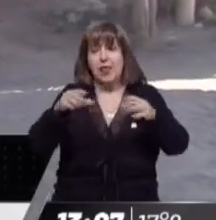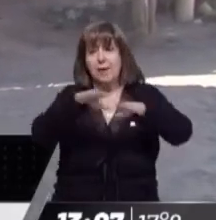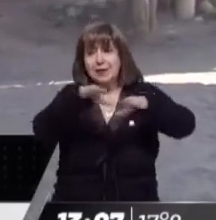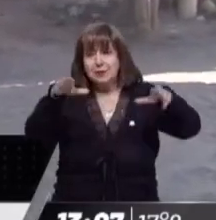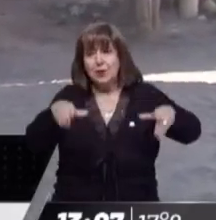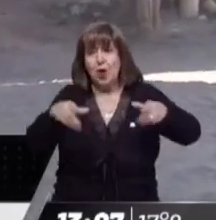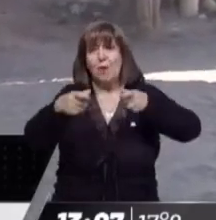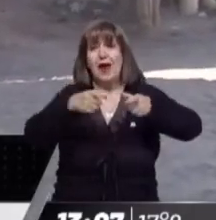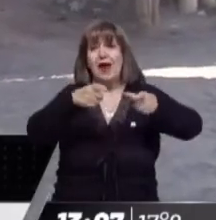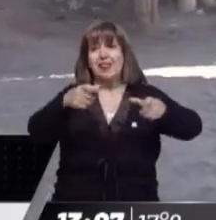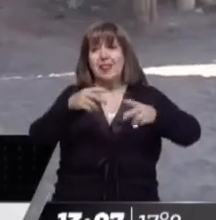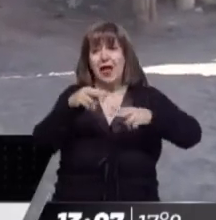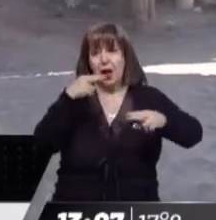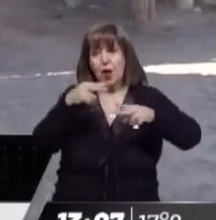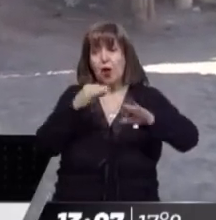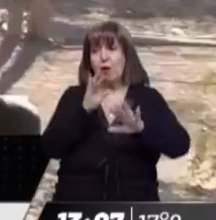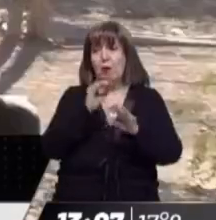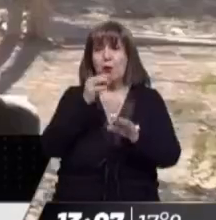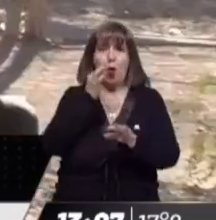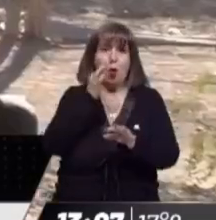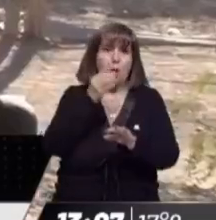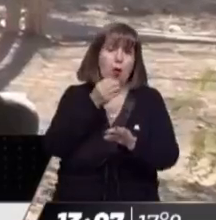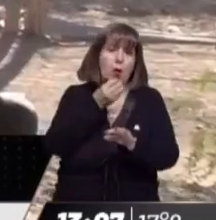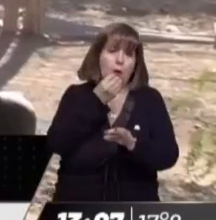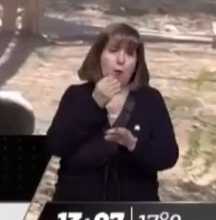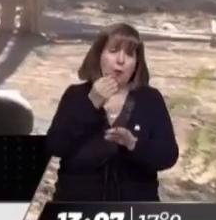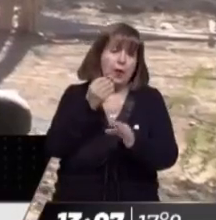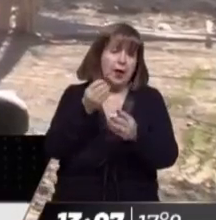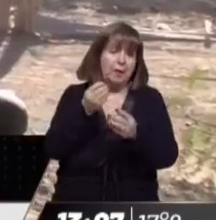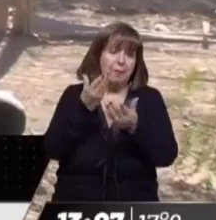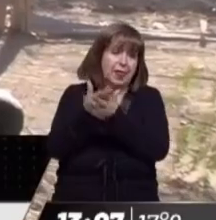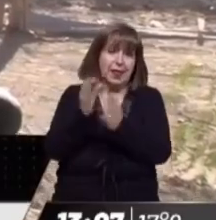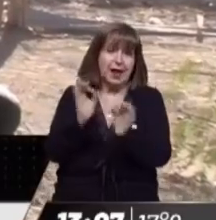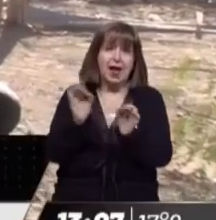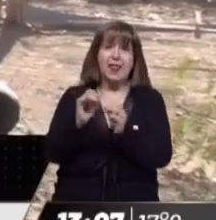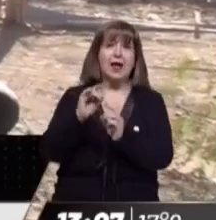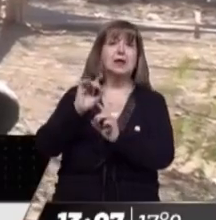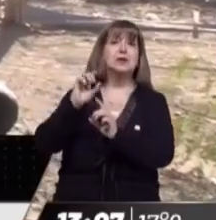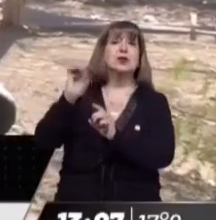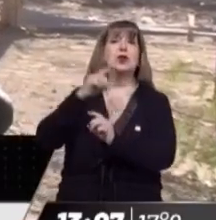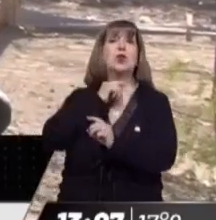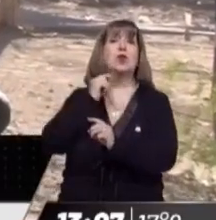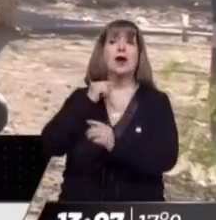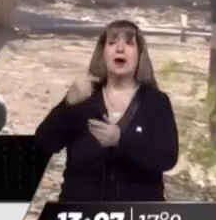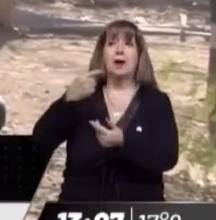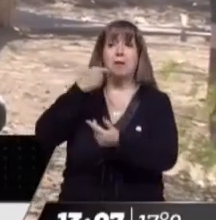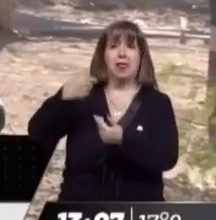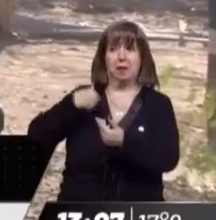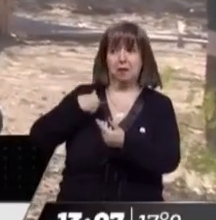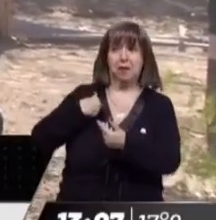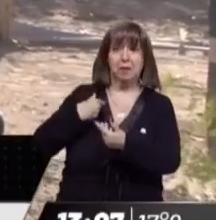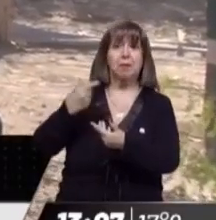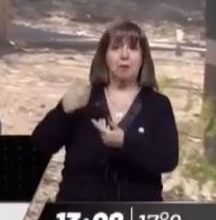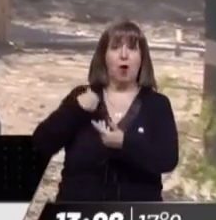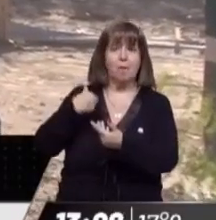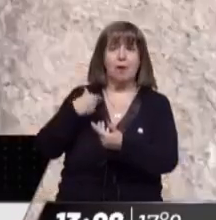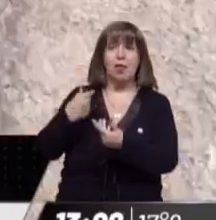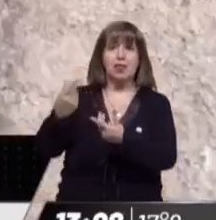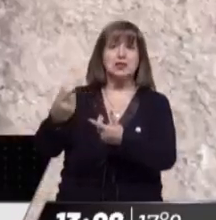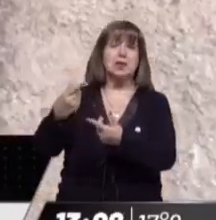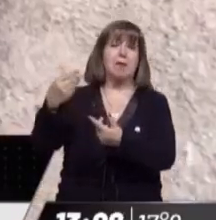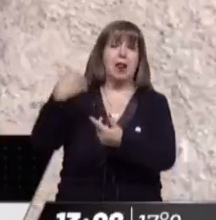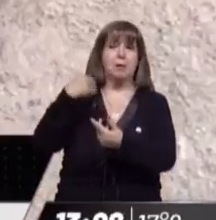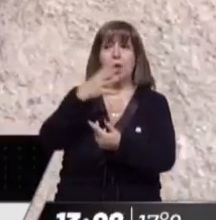gente lo lo venda o haga algo que que no es lo adecuado y pasa mucho pasa mucho